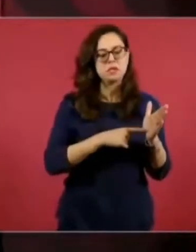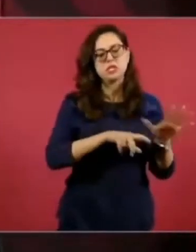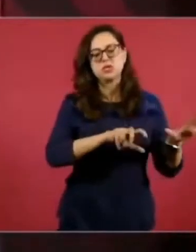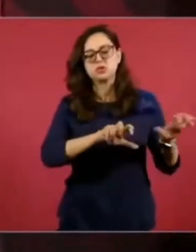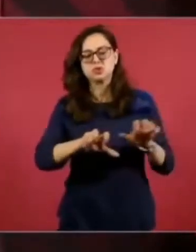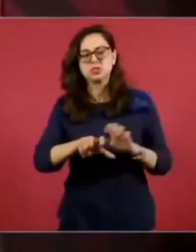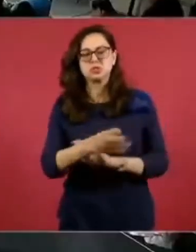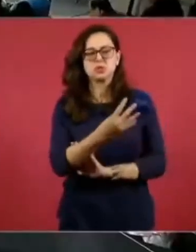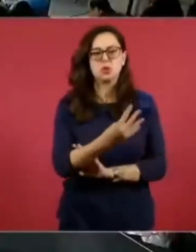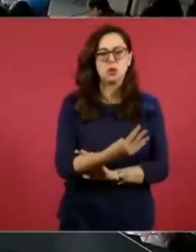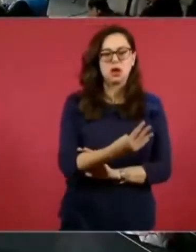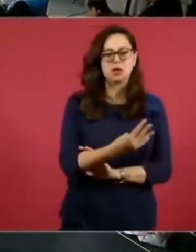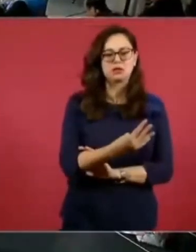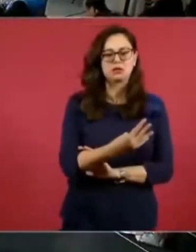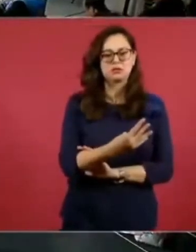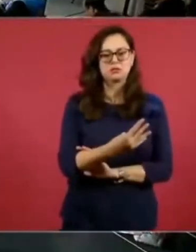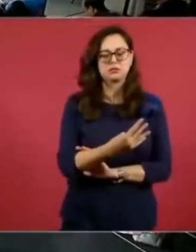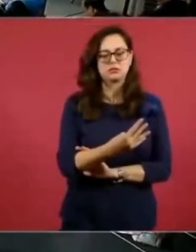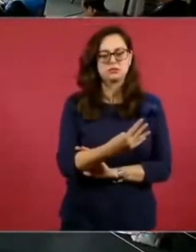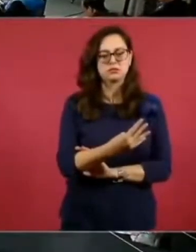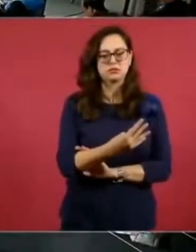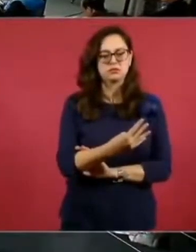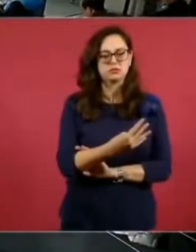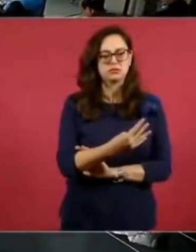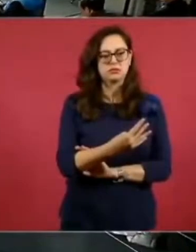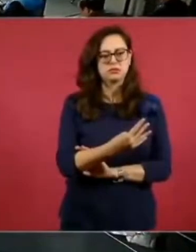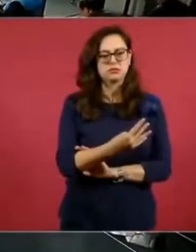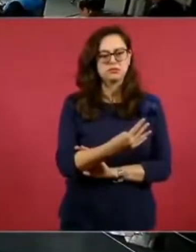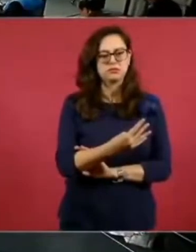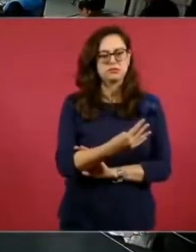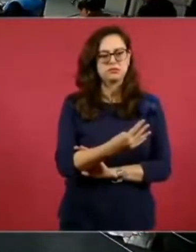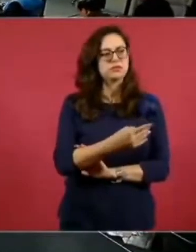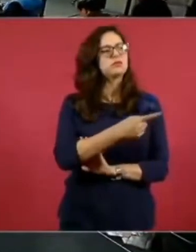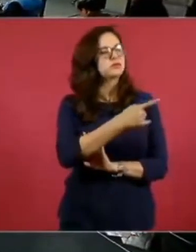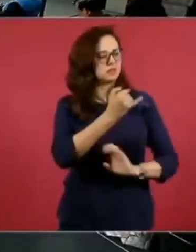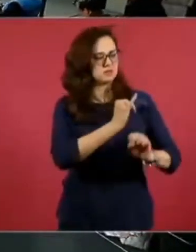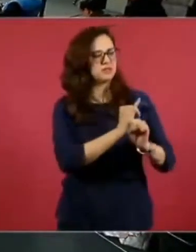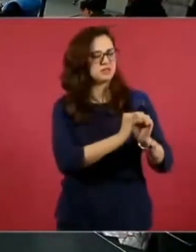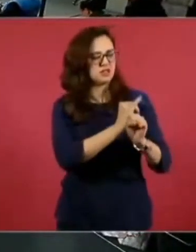1804. A ver, ¿cuántos tuvo Humboldt cuando llega a México?